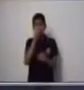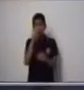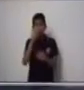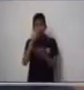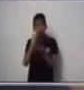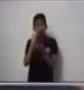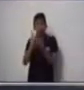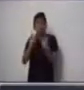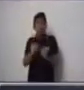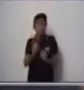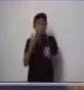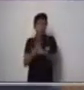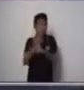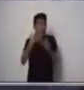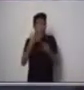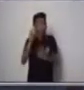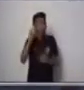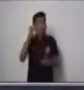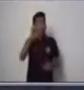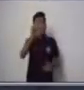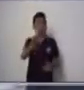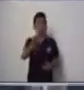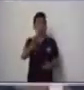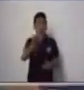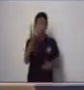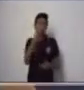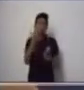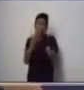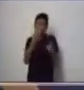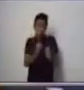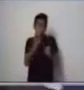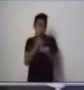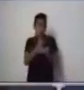pues podemos utilizar también el gel antibacterial.